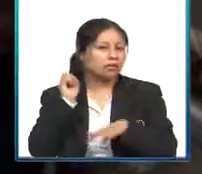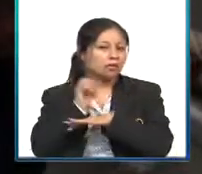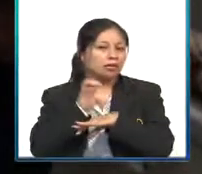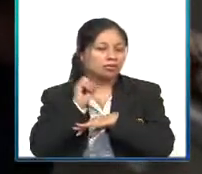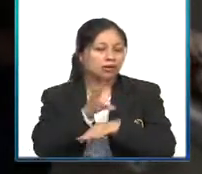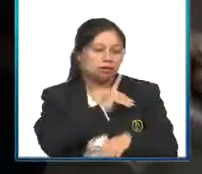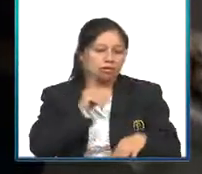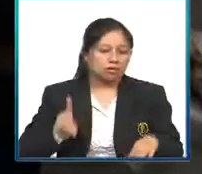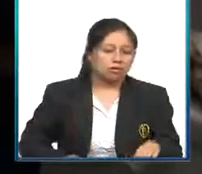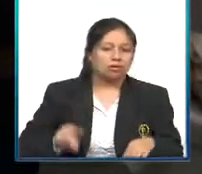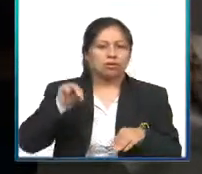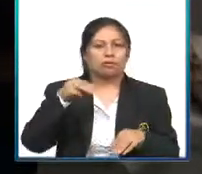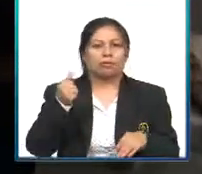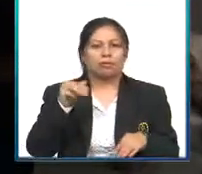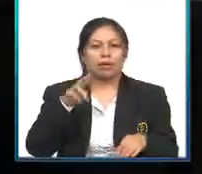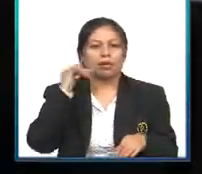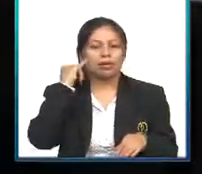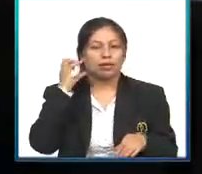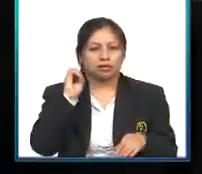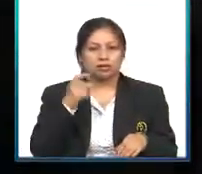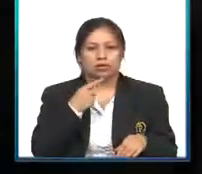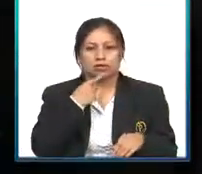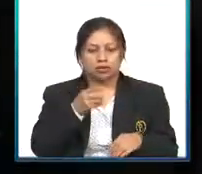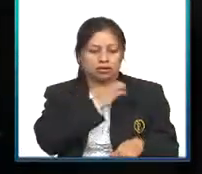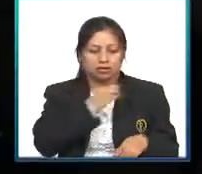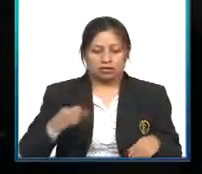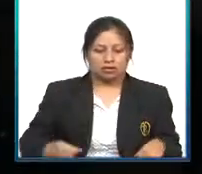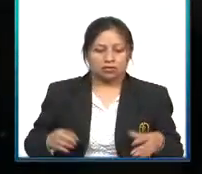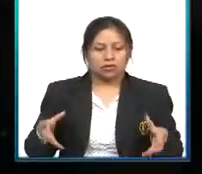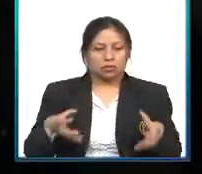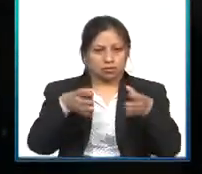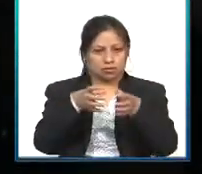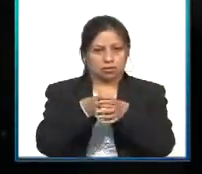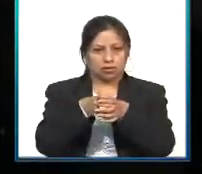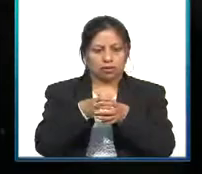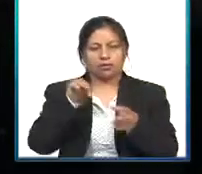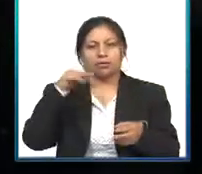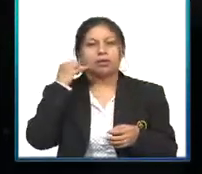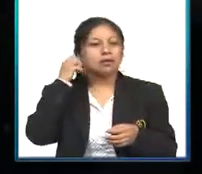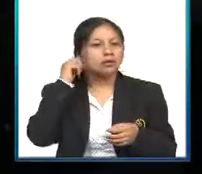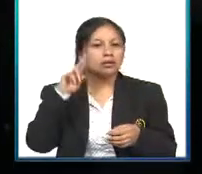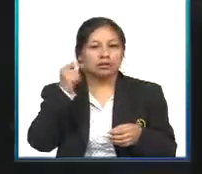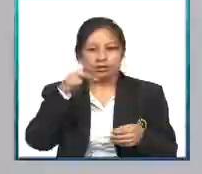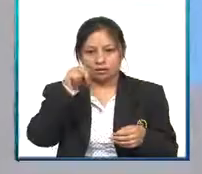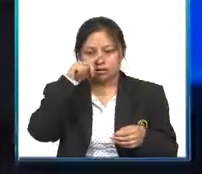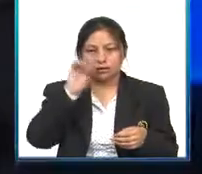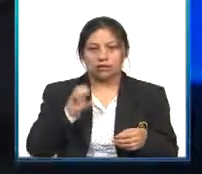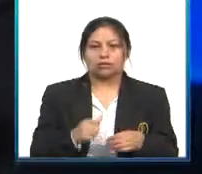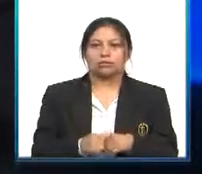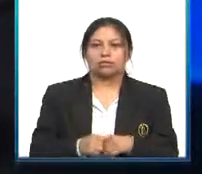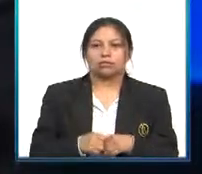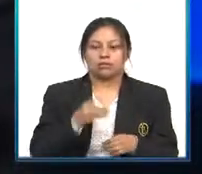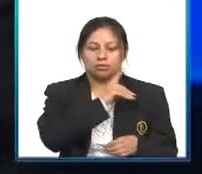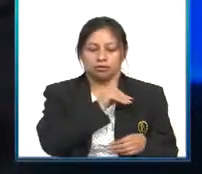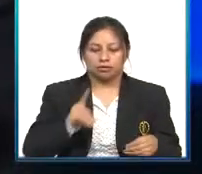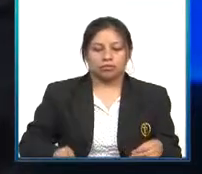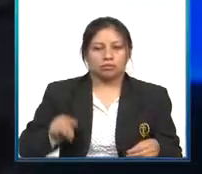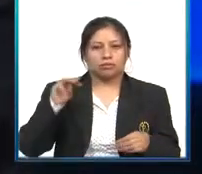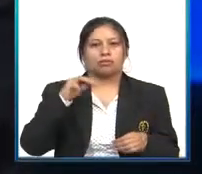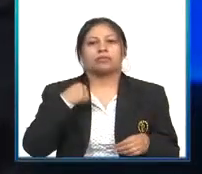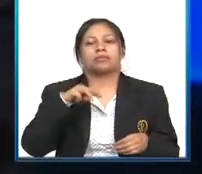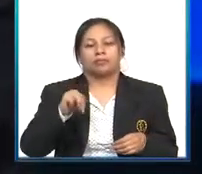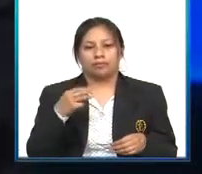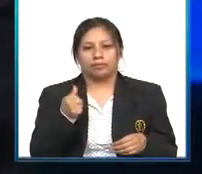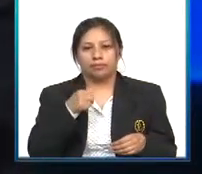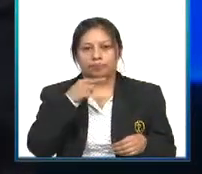mensaje del diputado Mario Gálvez en su calidad de presidente de la Comisión de Migrante. Soy el diputado Mario Ernesto